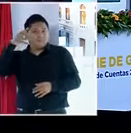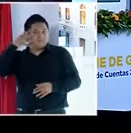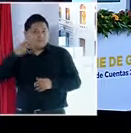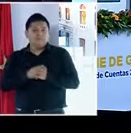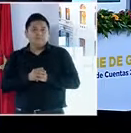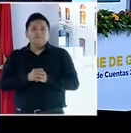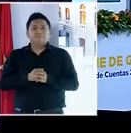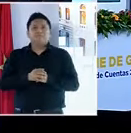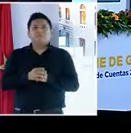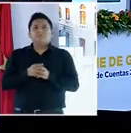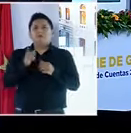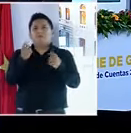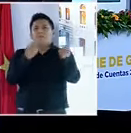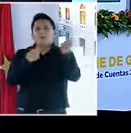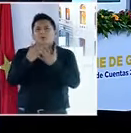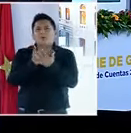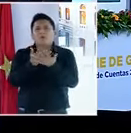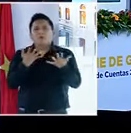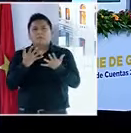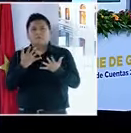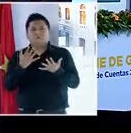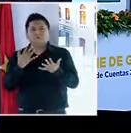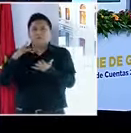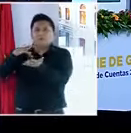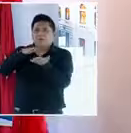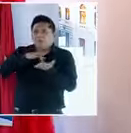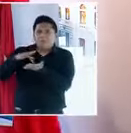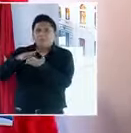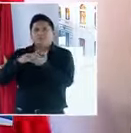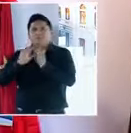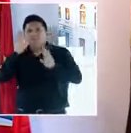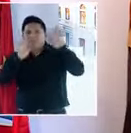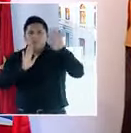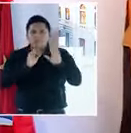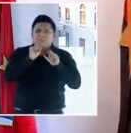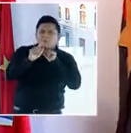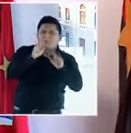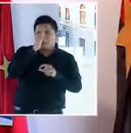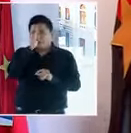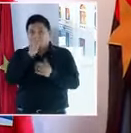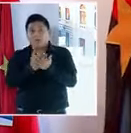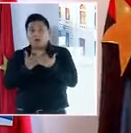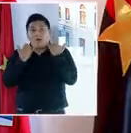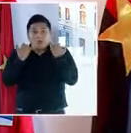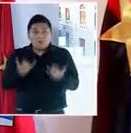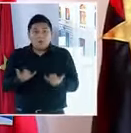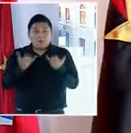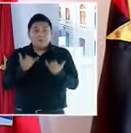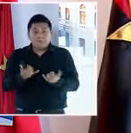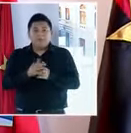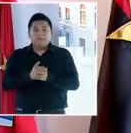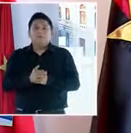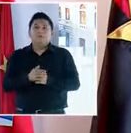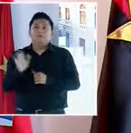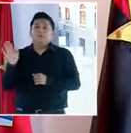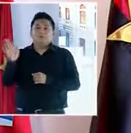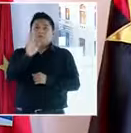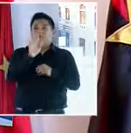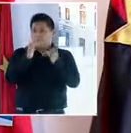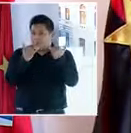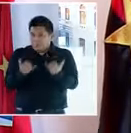la gobernación para promover la participación activa de nuestros ciudadanos. Incluso en estos momentos, ustedes lo pueden